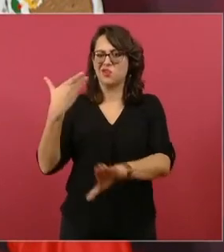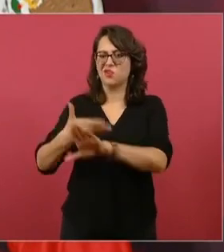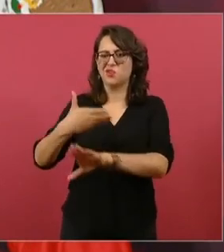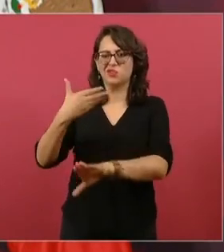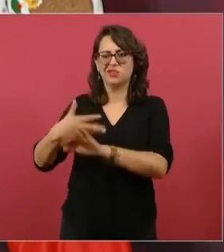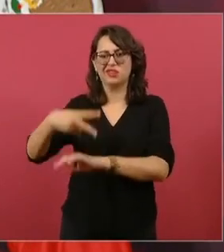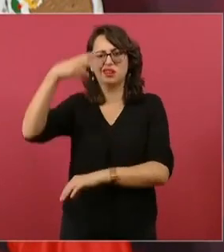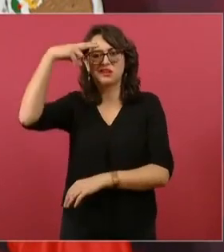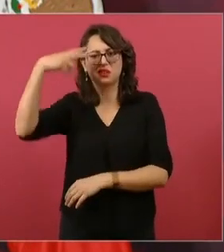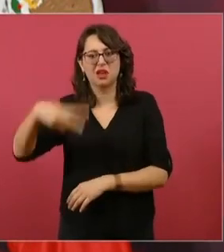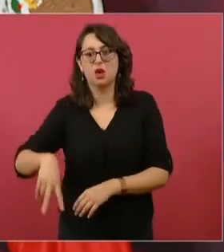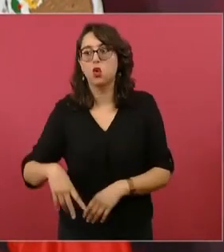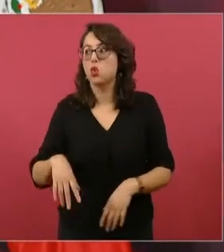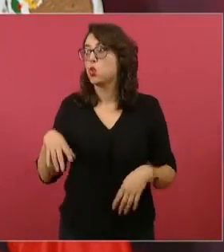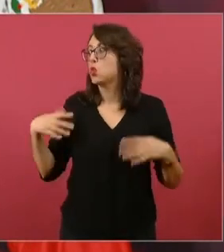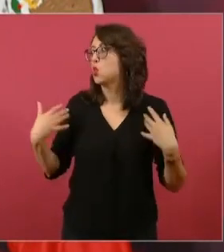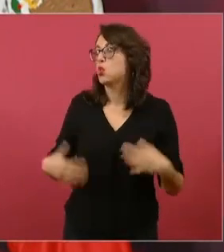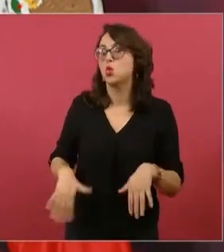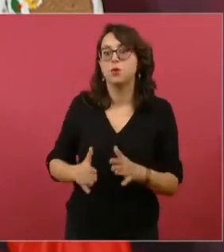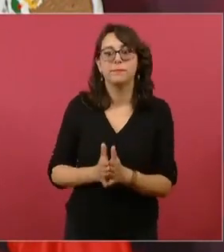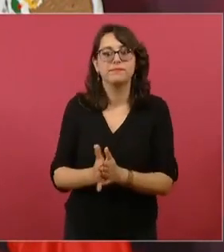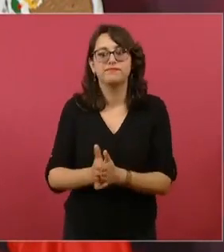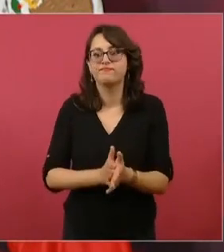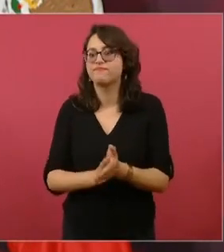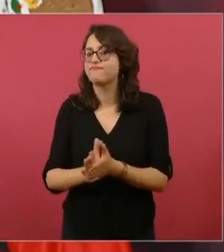apostando a que nos íbamos a quedar sin luz?